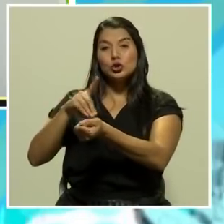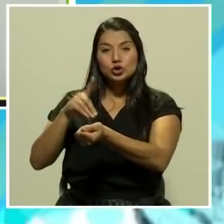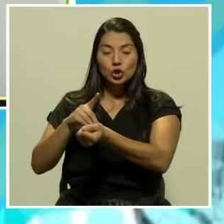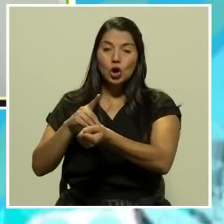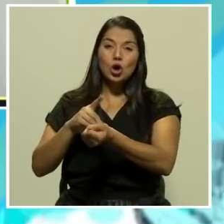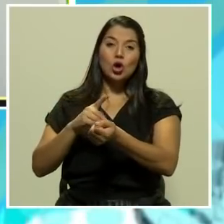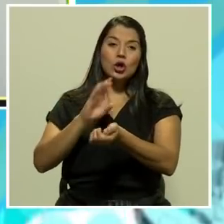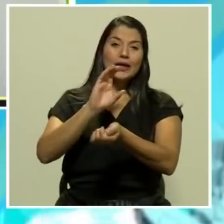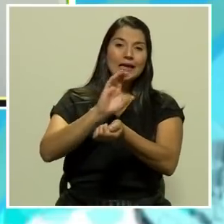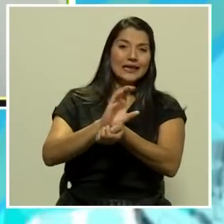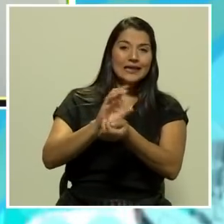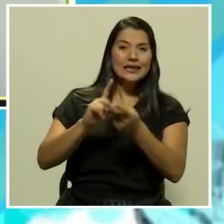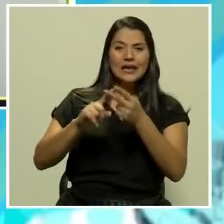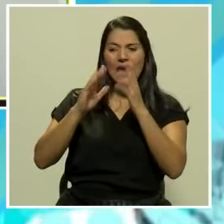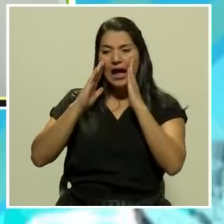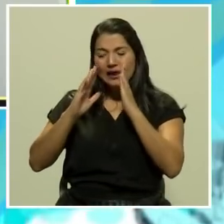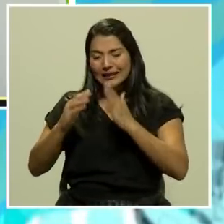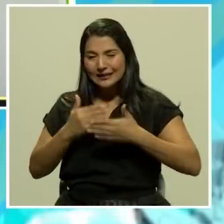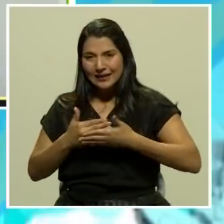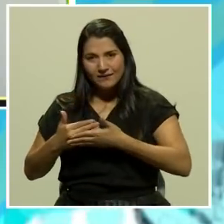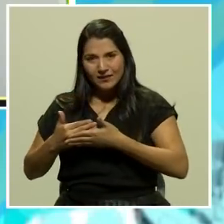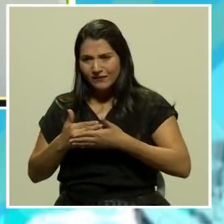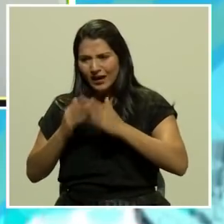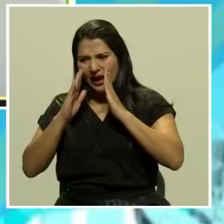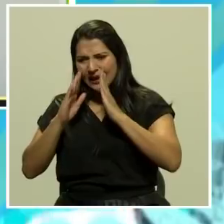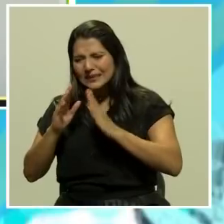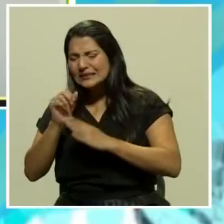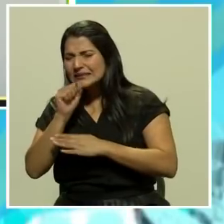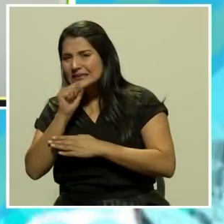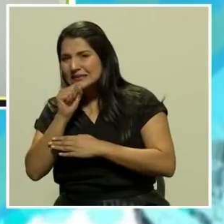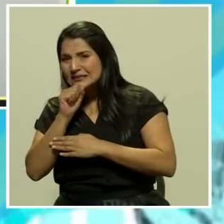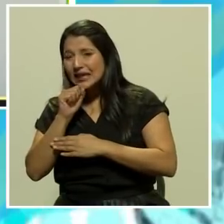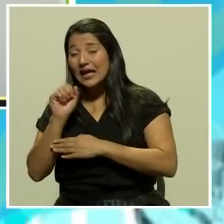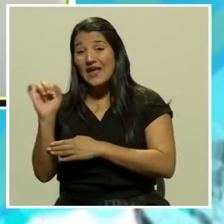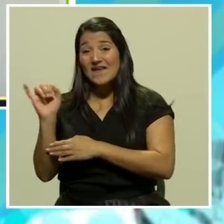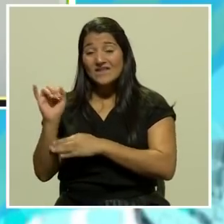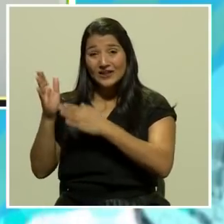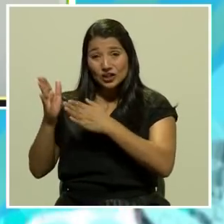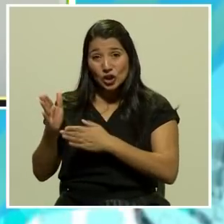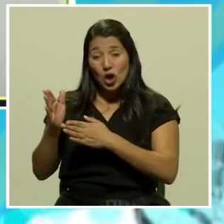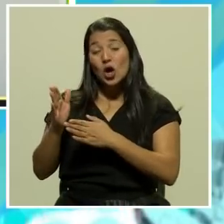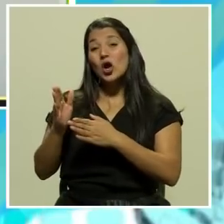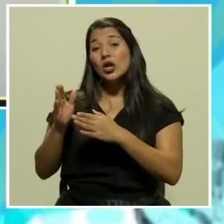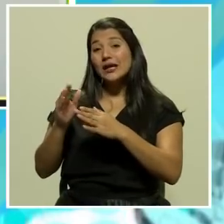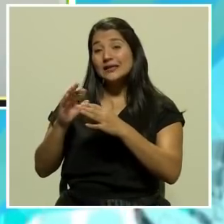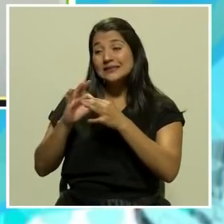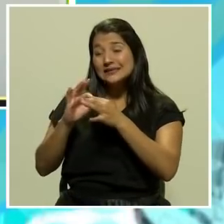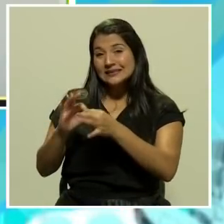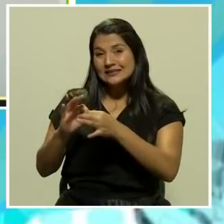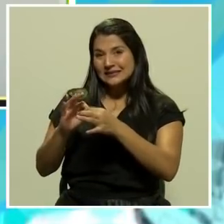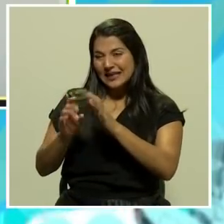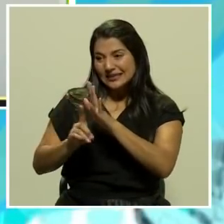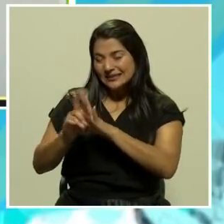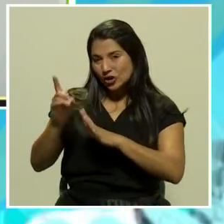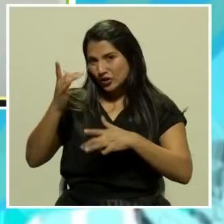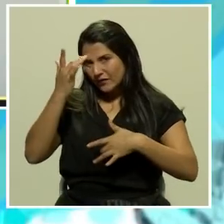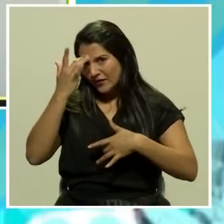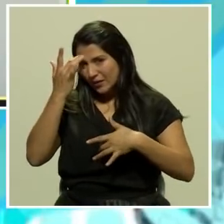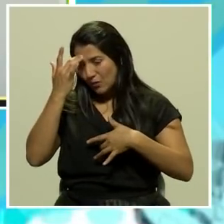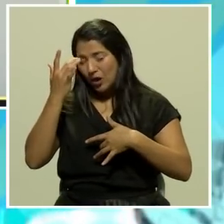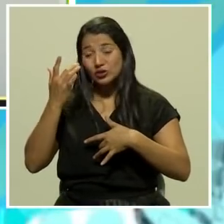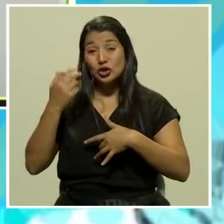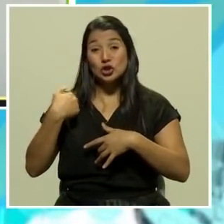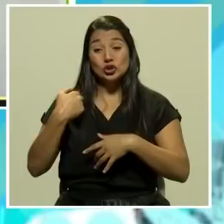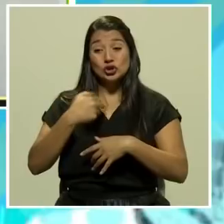clínicos, neonatólogos, ginecobstetras, infectólogos, tenemos epidemiólogos, tenemos salubristas, y realmente todos los días